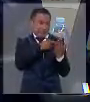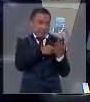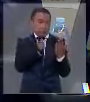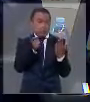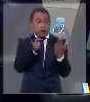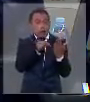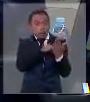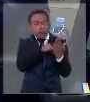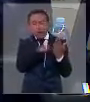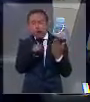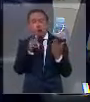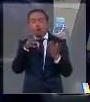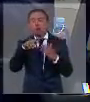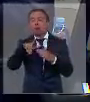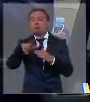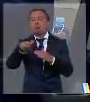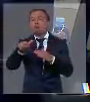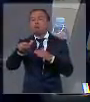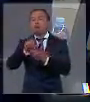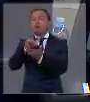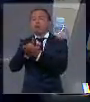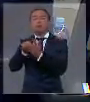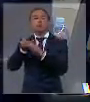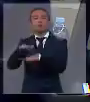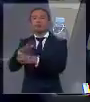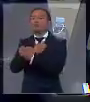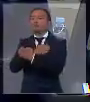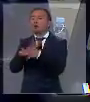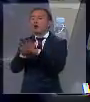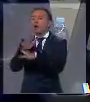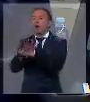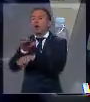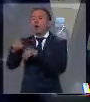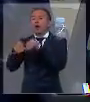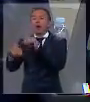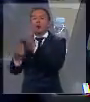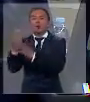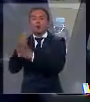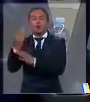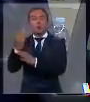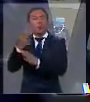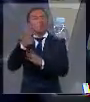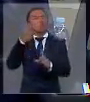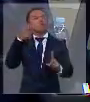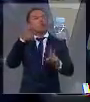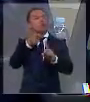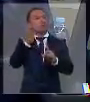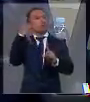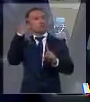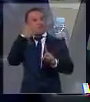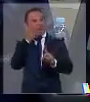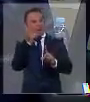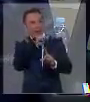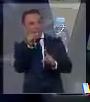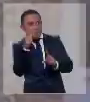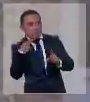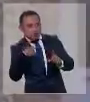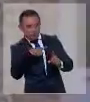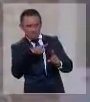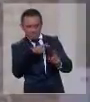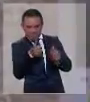utilizada con propósitos persecutorios. Eso no funciona. Antes